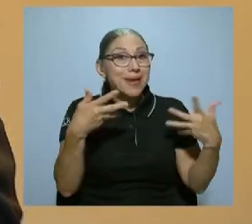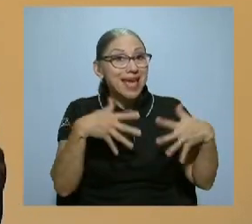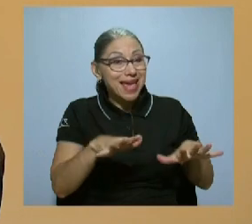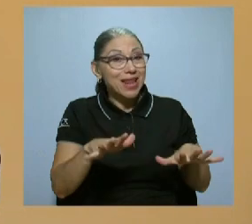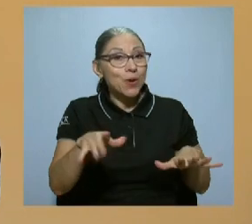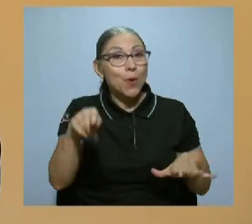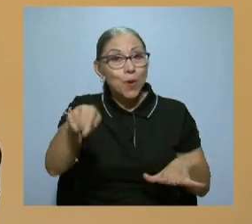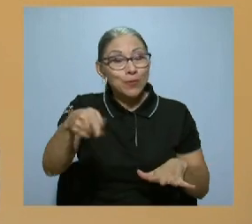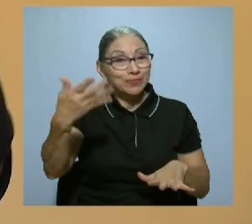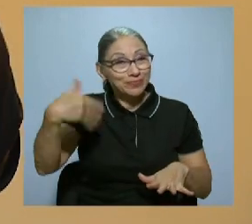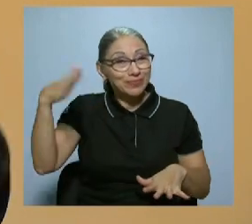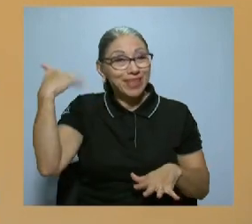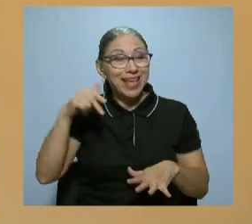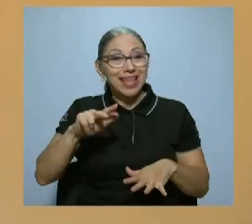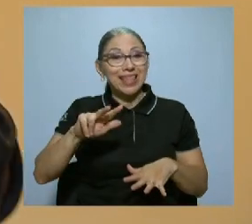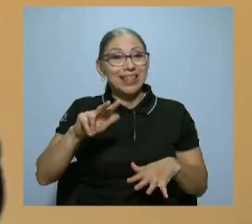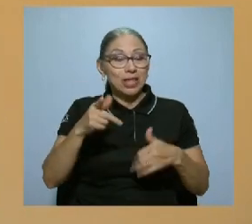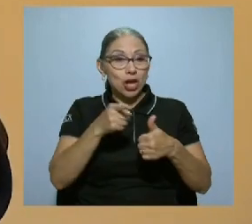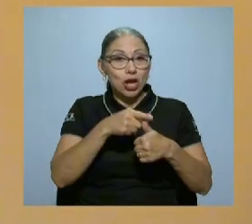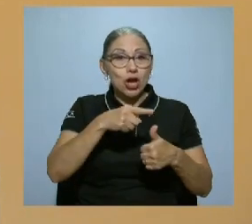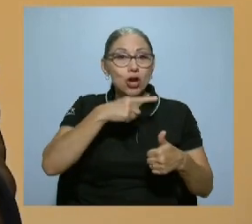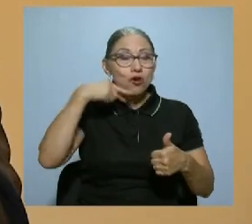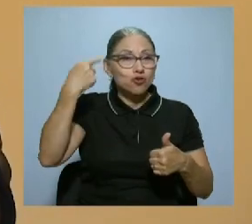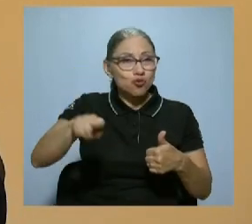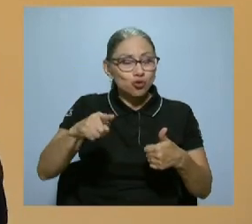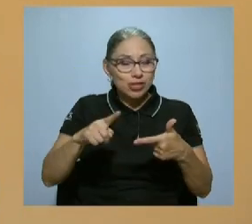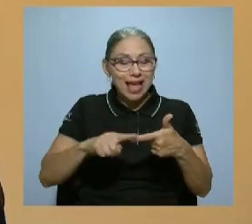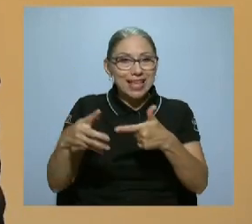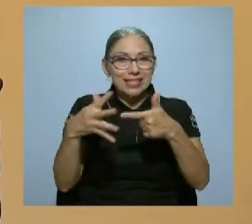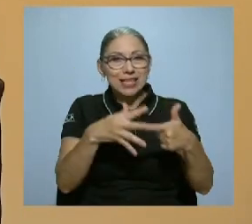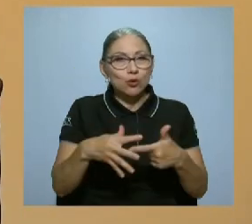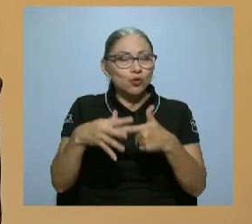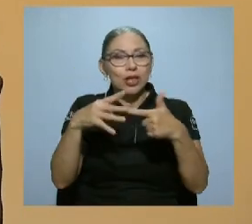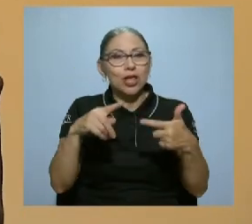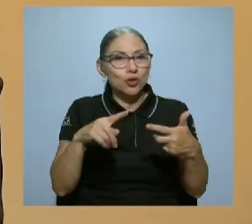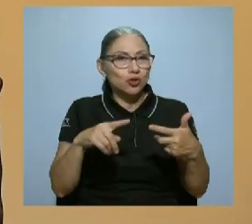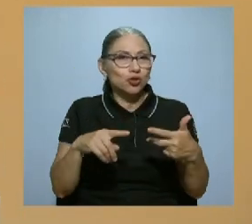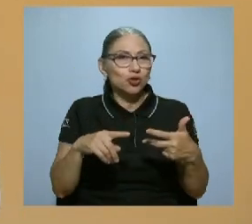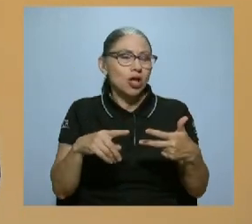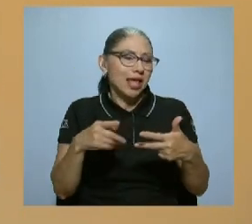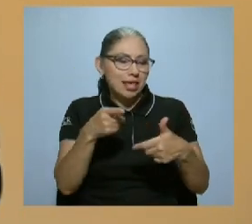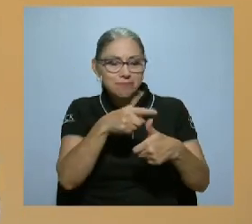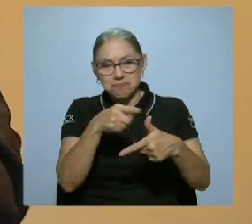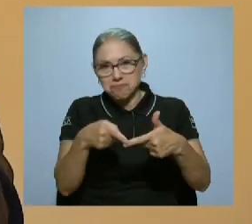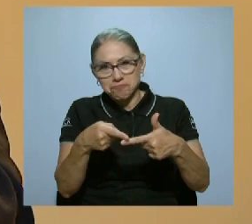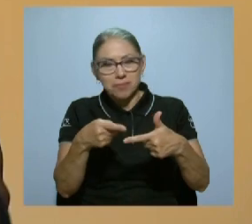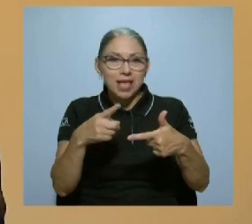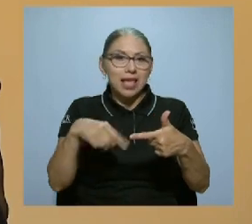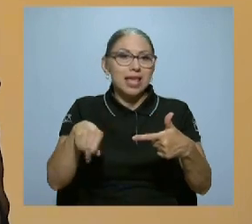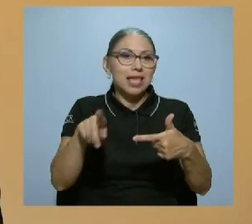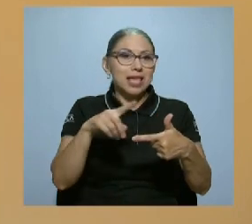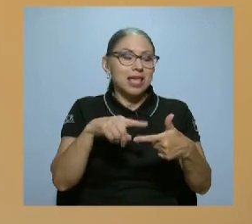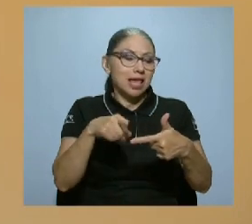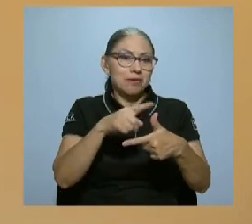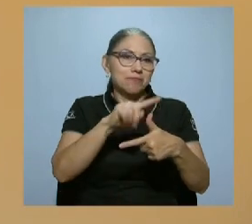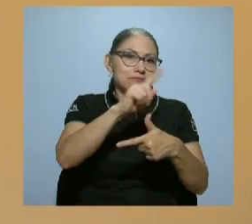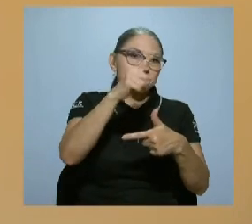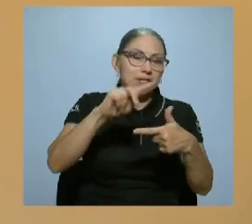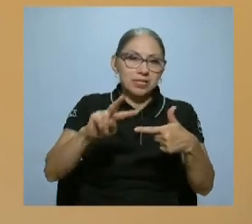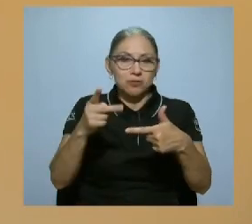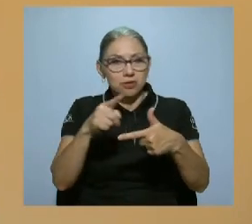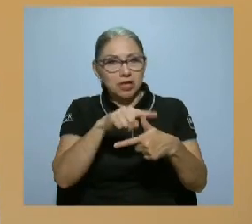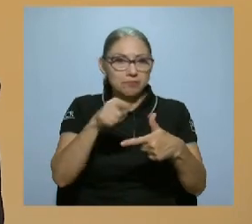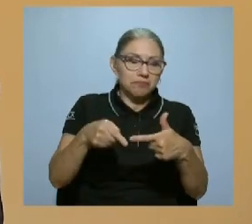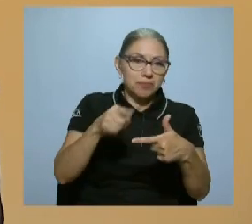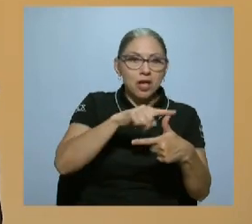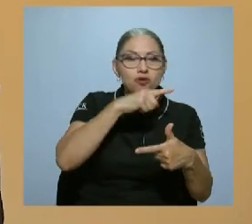del mundo. Rusia y los Estados Unidos, ahí hay una disputa, alguno de los dos era la primera y la otra la segunda inmediato. Y la tercera